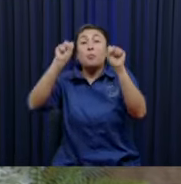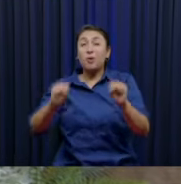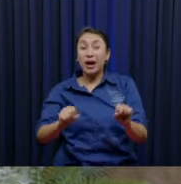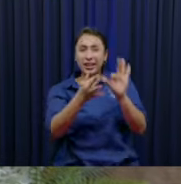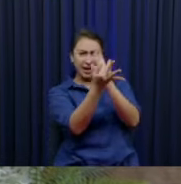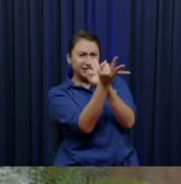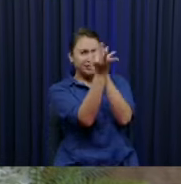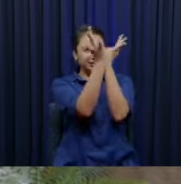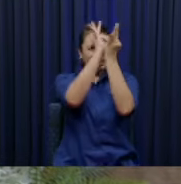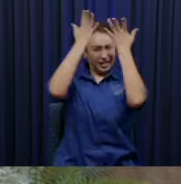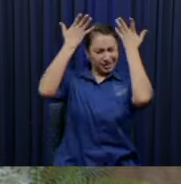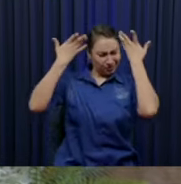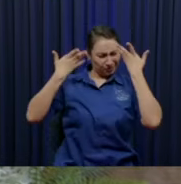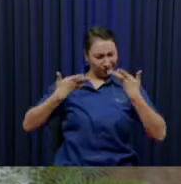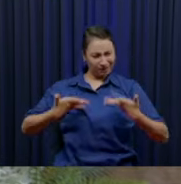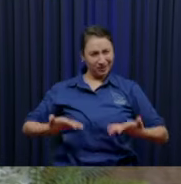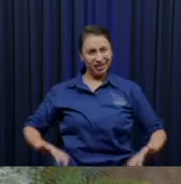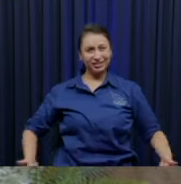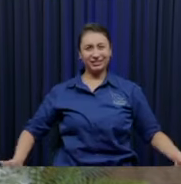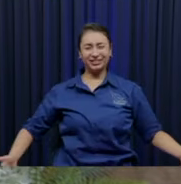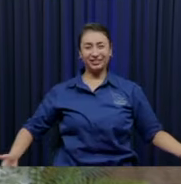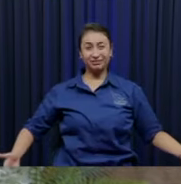en tu río poderoso.